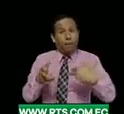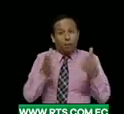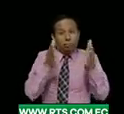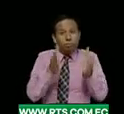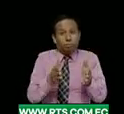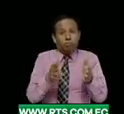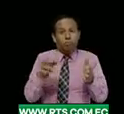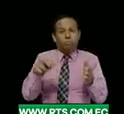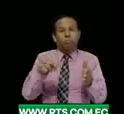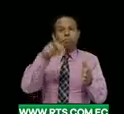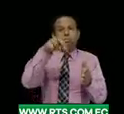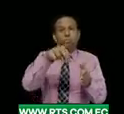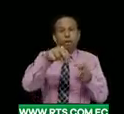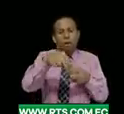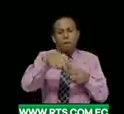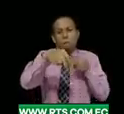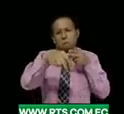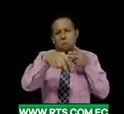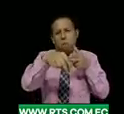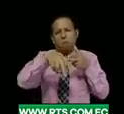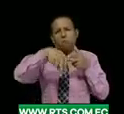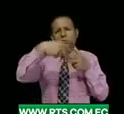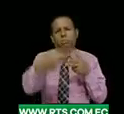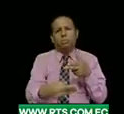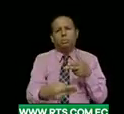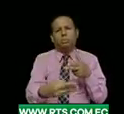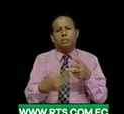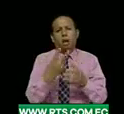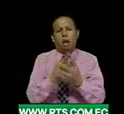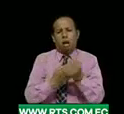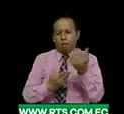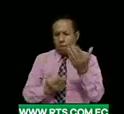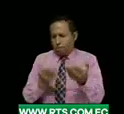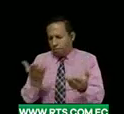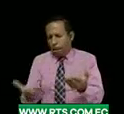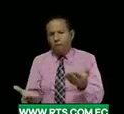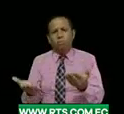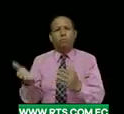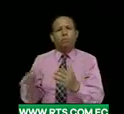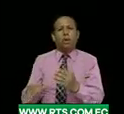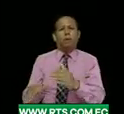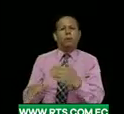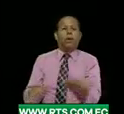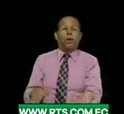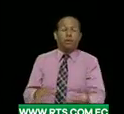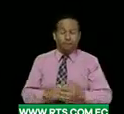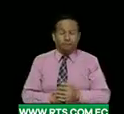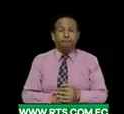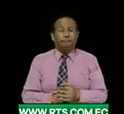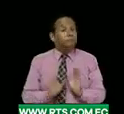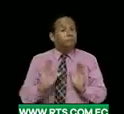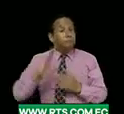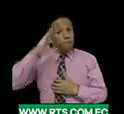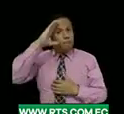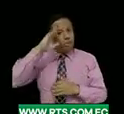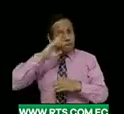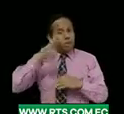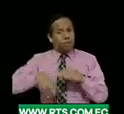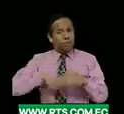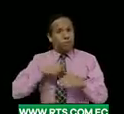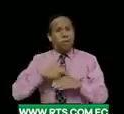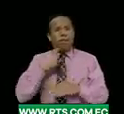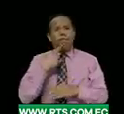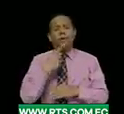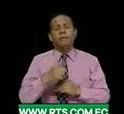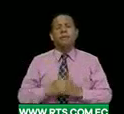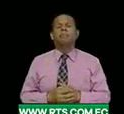en pleno parterre. Ahí estaba el ciudadano con varios disparos también. De lo que preliminarmente la Policía Nacional tiene información